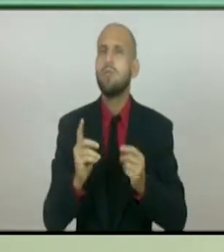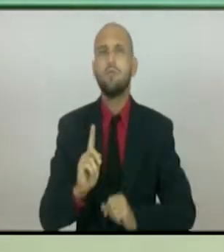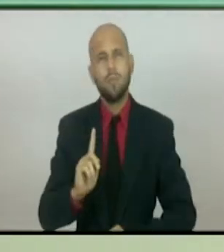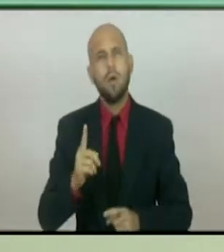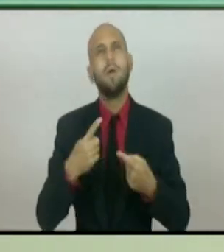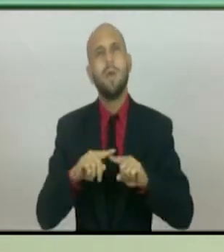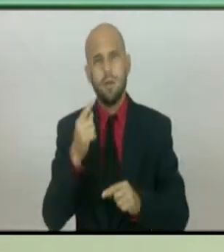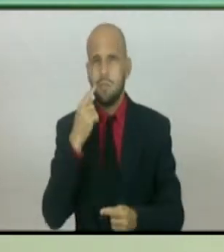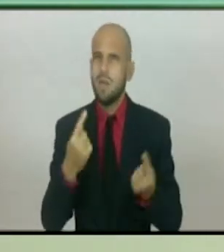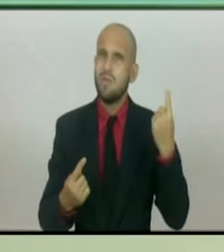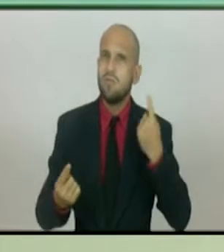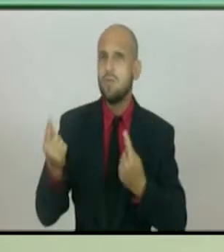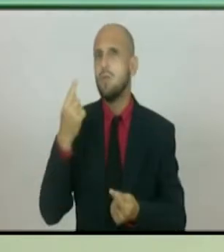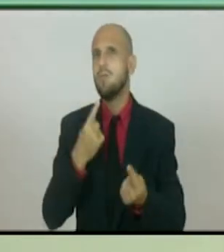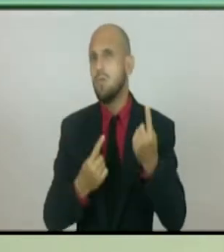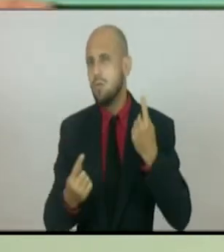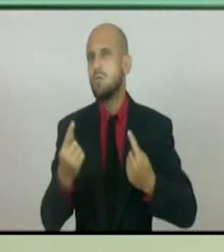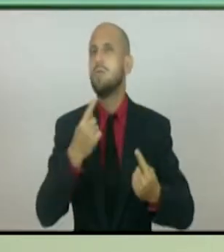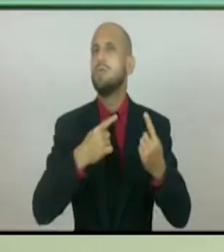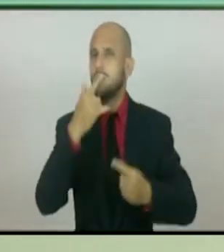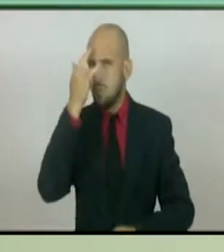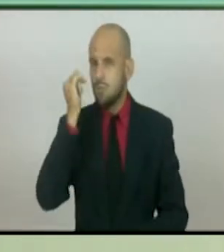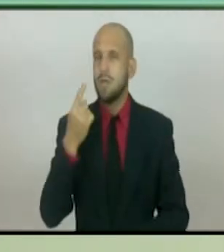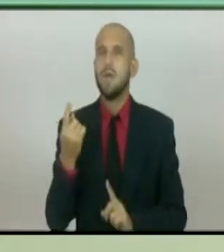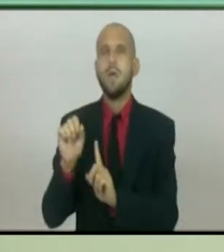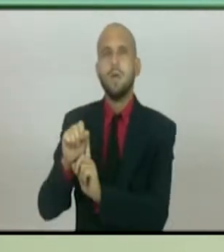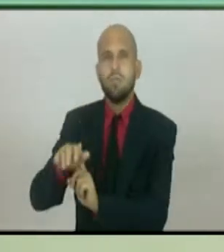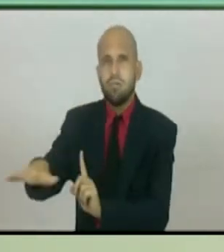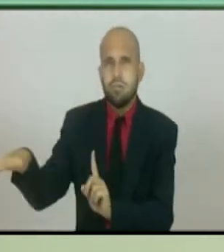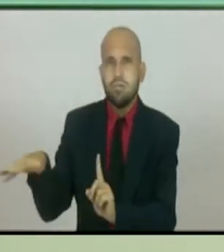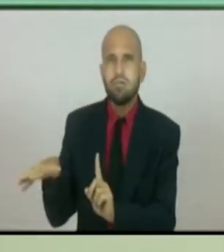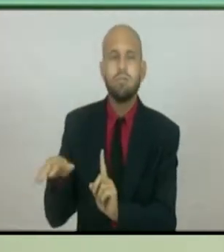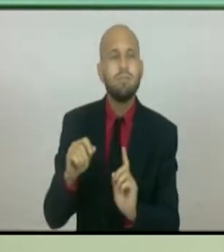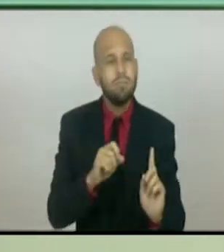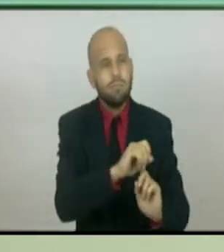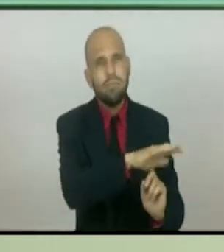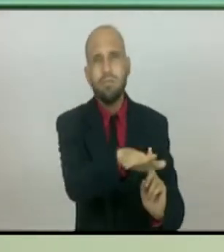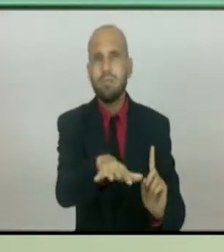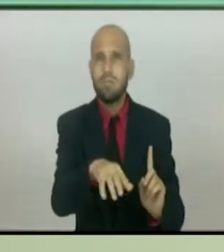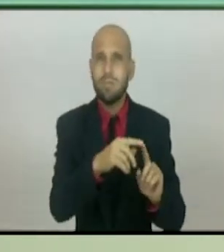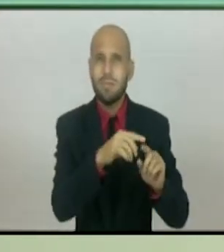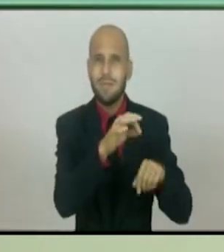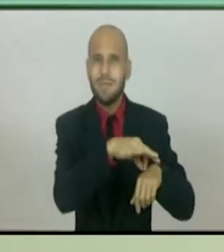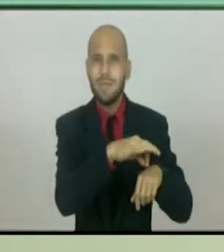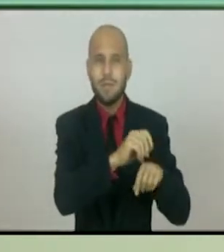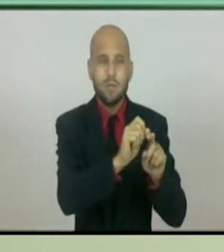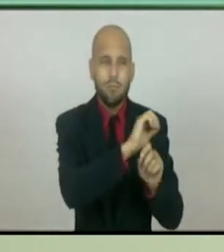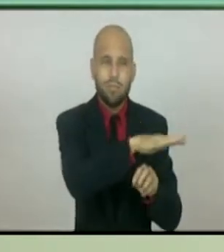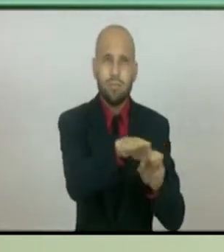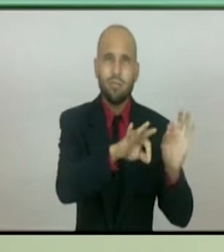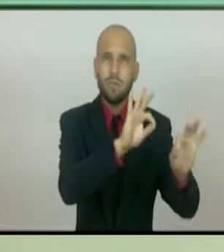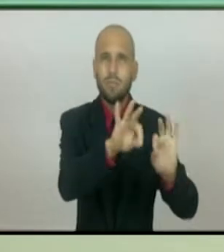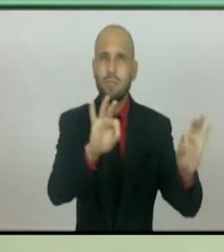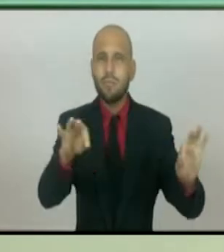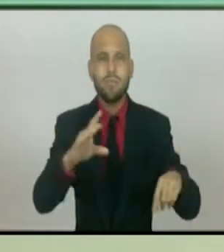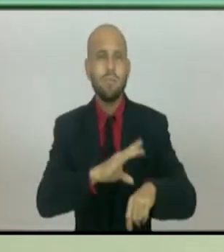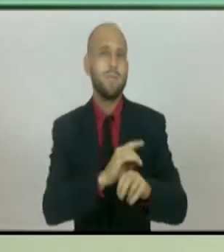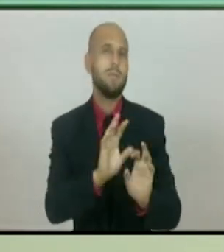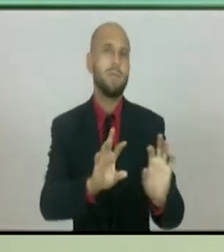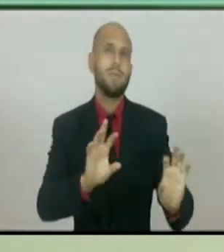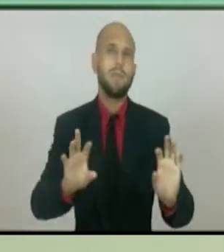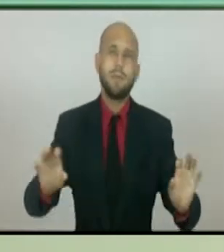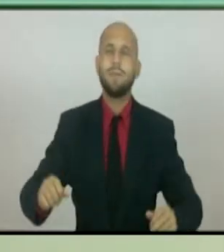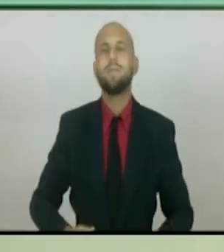sí tenemos focos aislados, casos aislados y en algún que otro, en alguna que otra